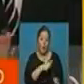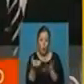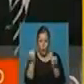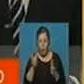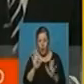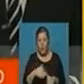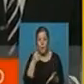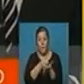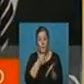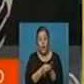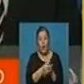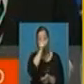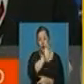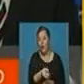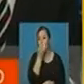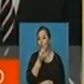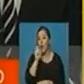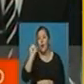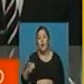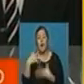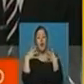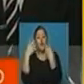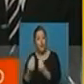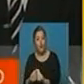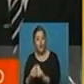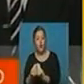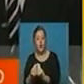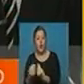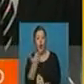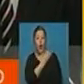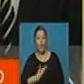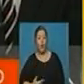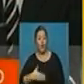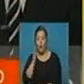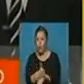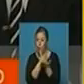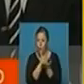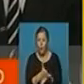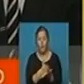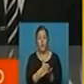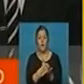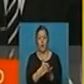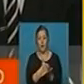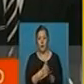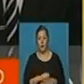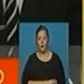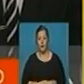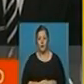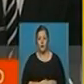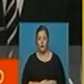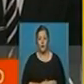justamente se paga al soplón para que lo ayude en esta gestión de gobierno durísima, de mano dura, en la cual